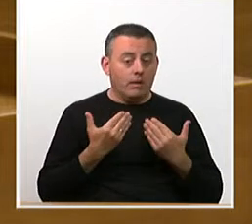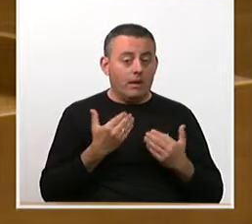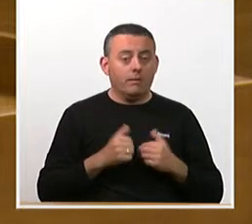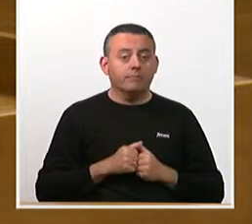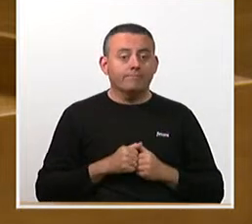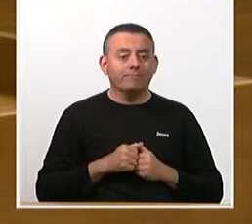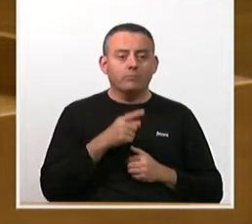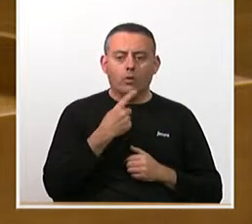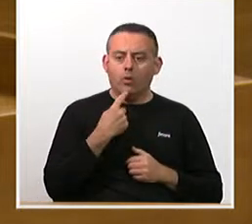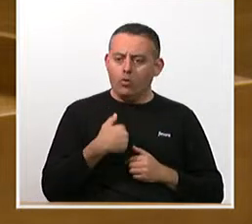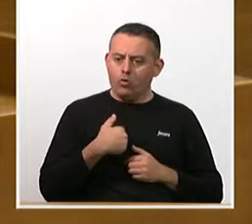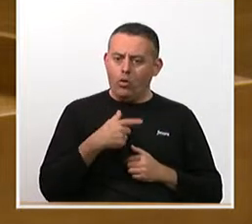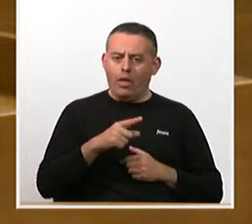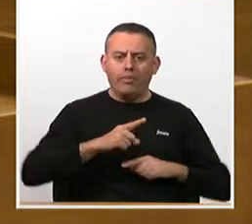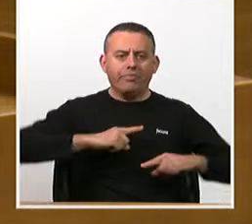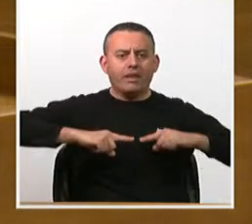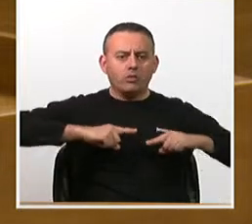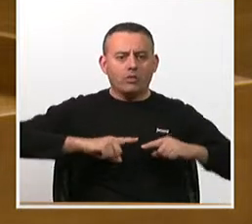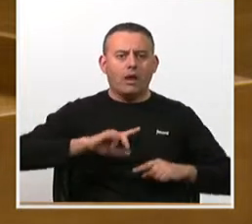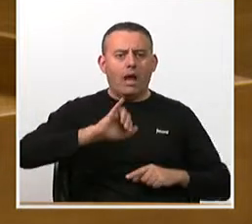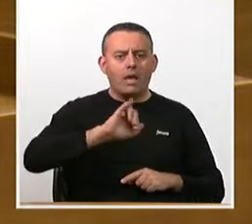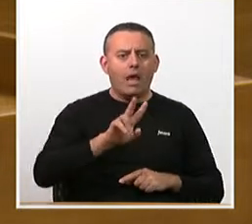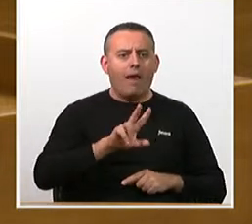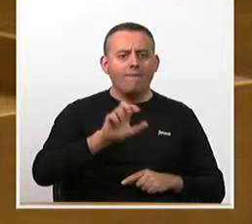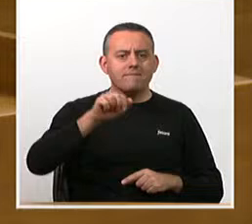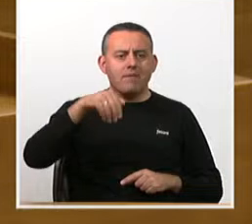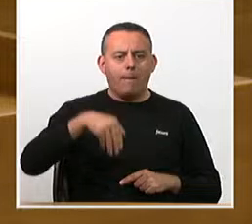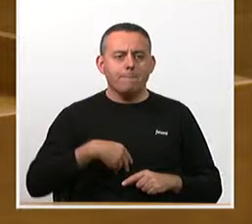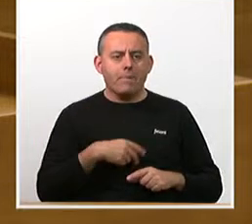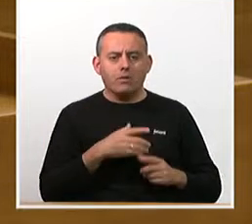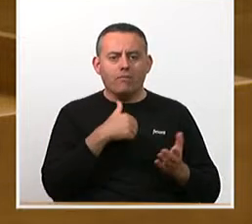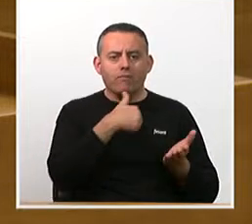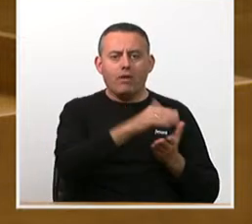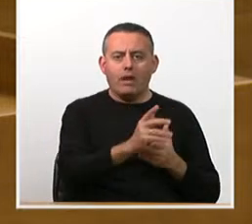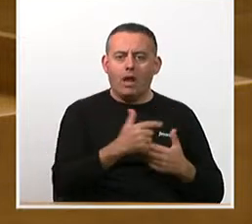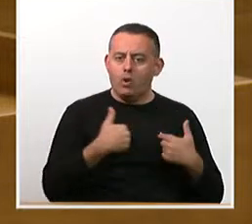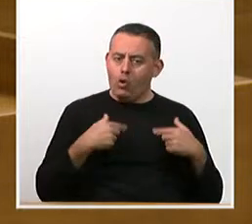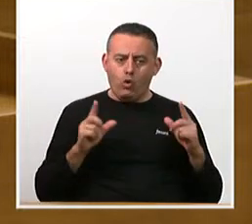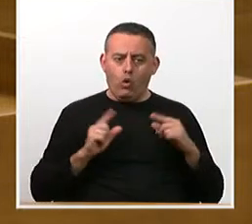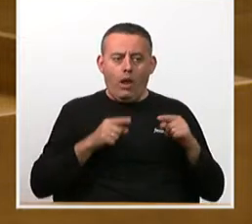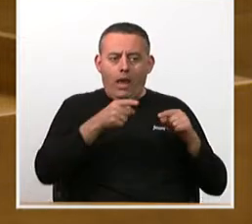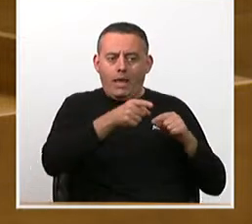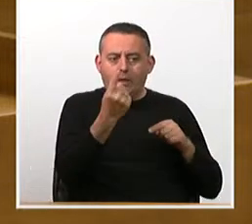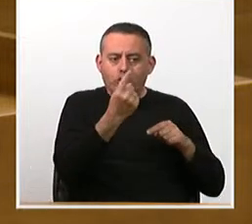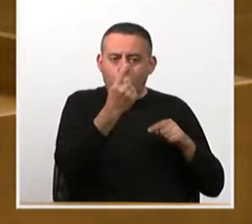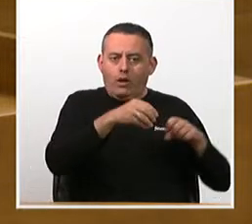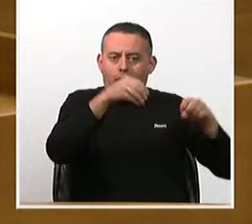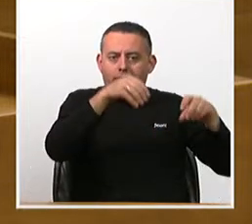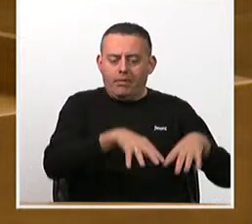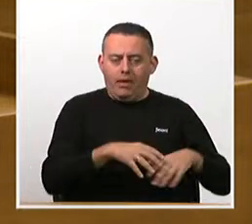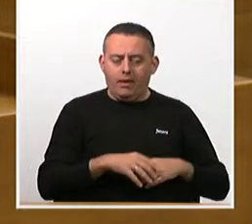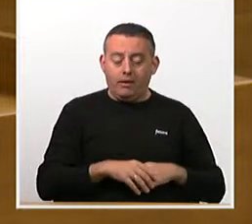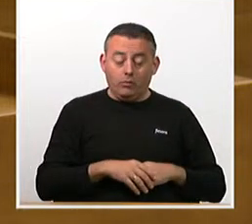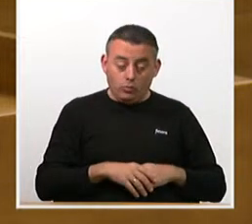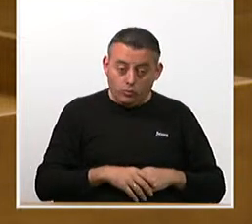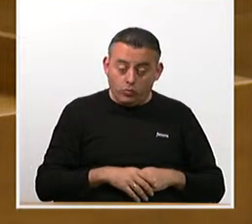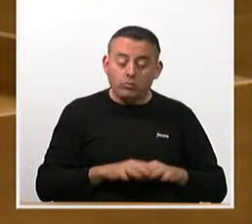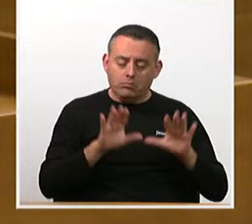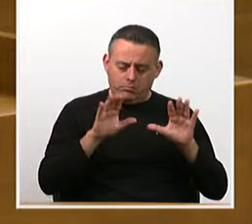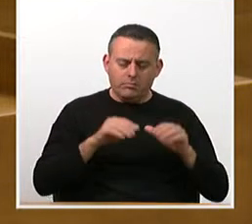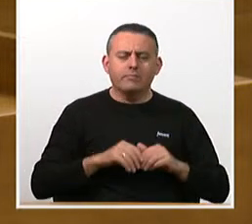no a la directora delam que ella simpl Mira expli se